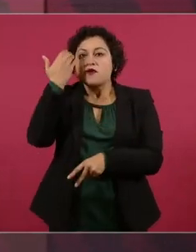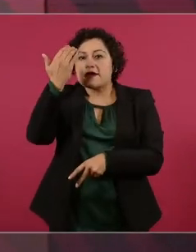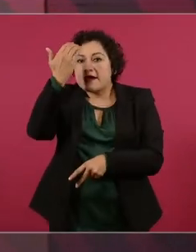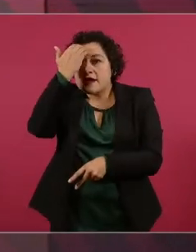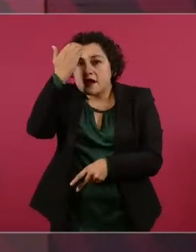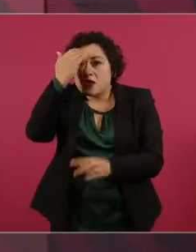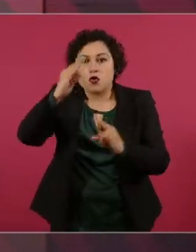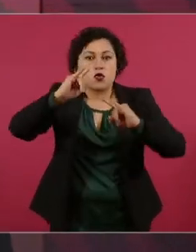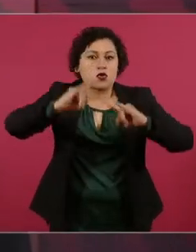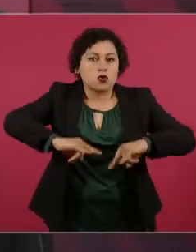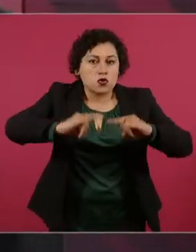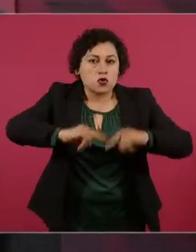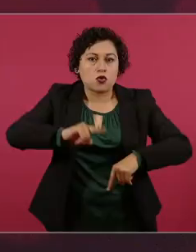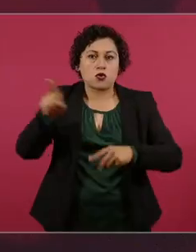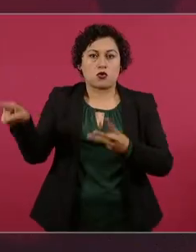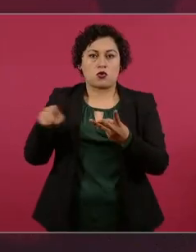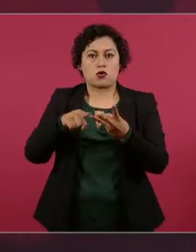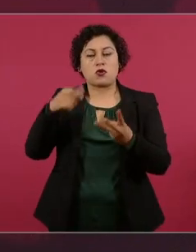Chapultepec,